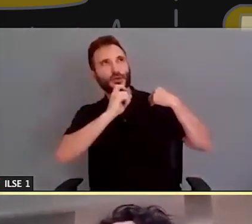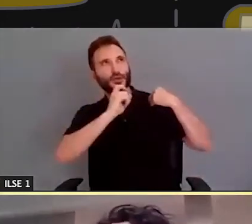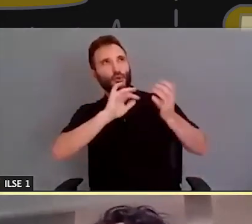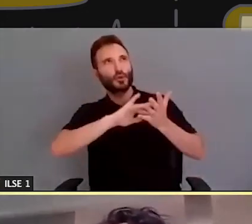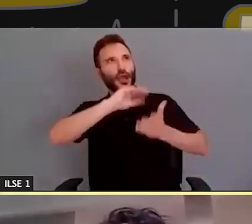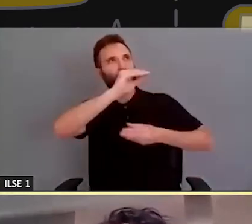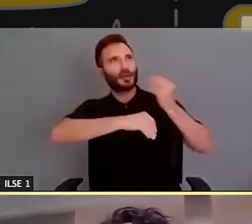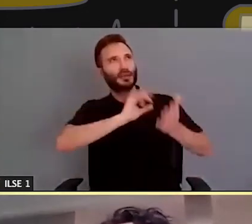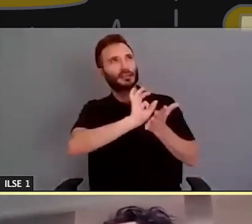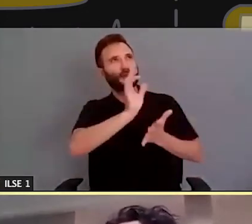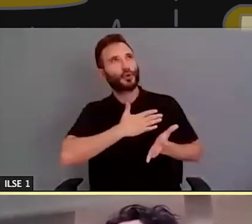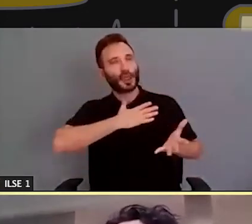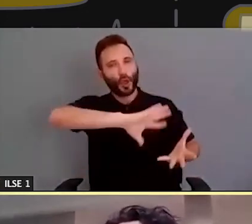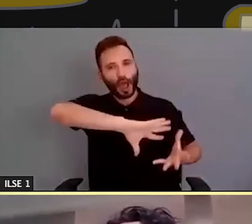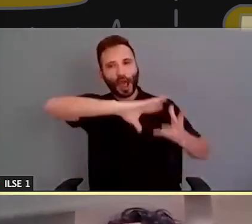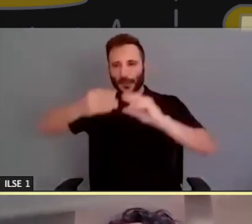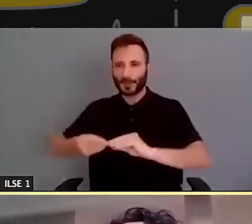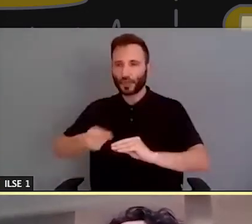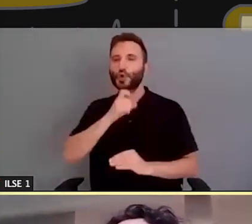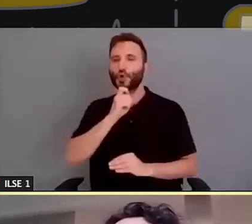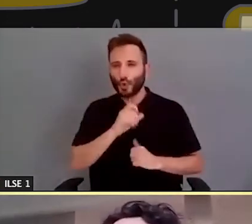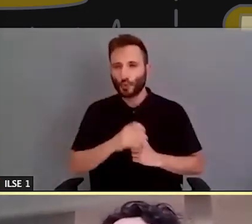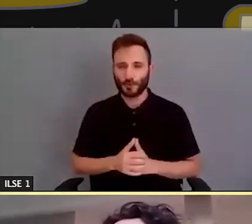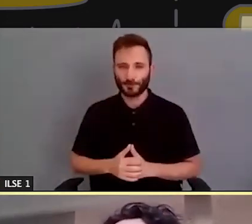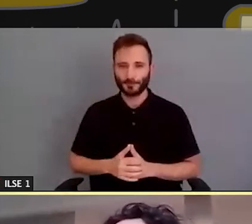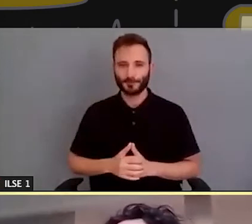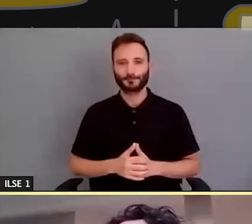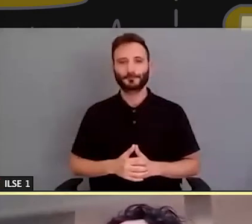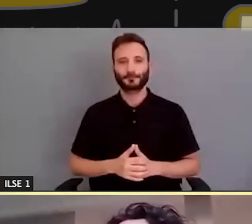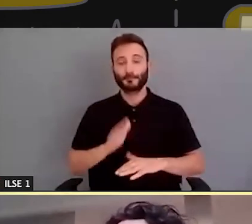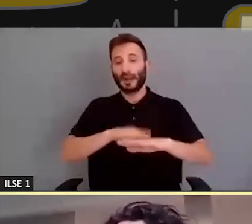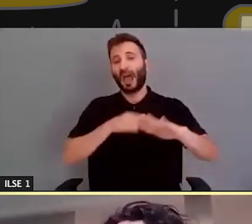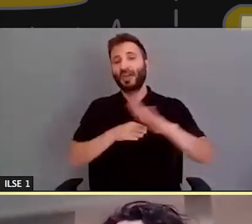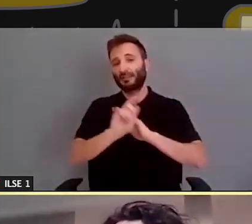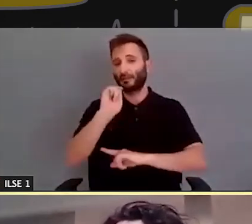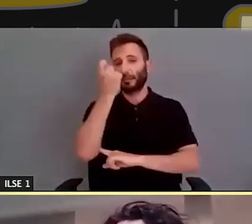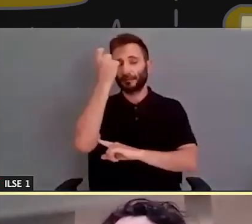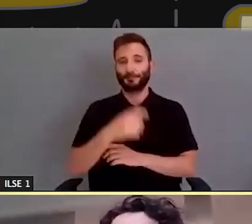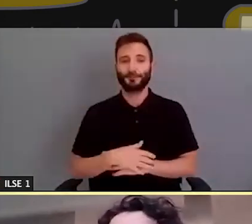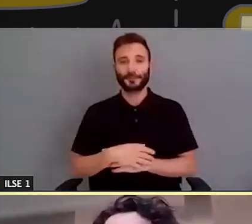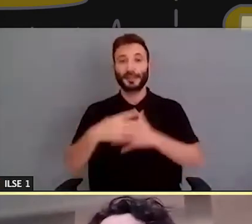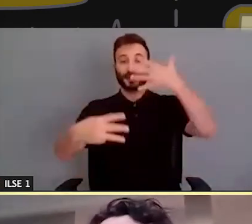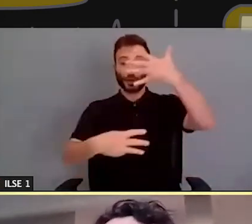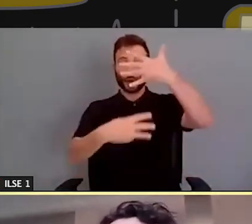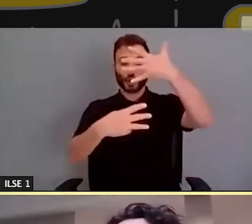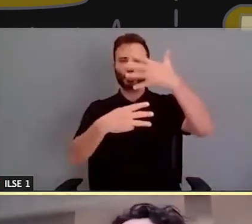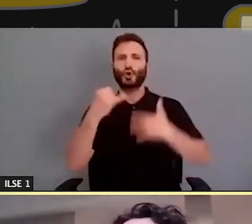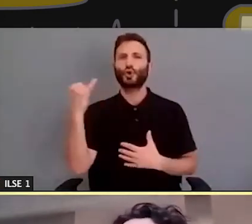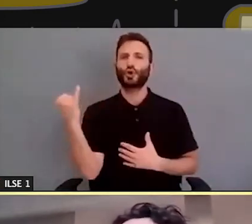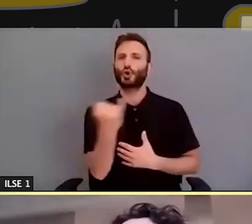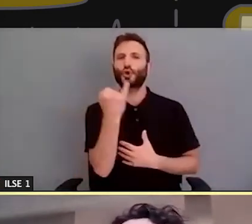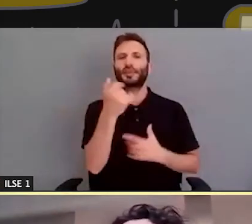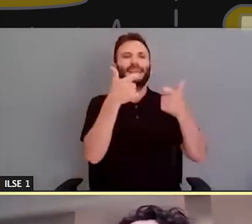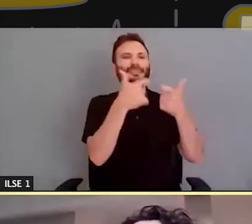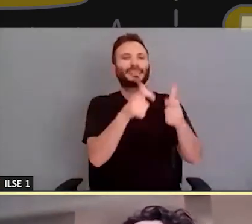sus servicios o oferta en algo accesible para todos, ¿no? ¿Y qué sectores son esos de los que hablábamos?